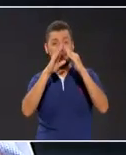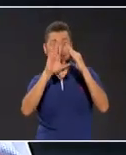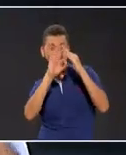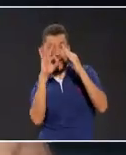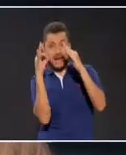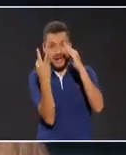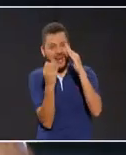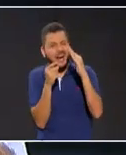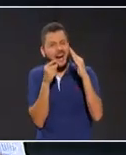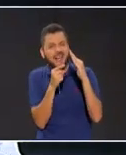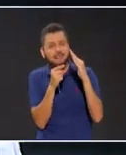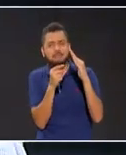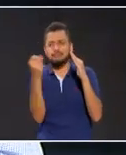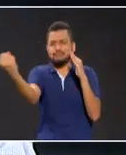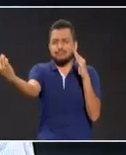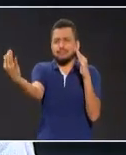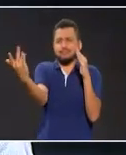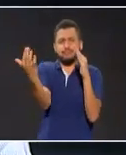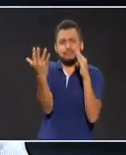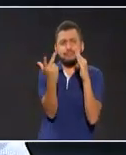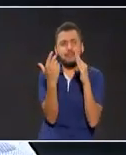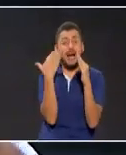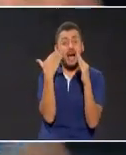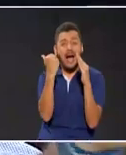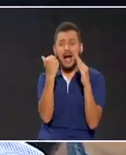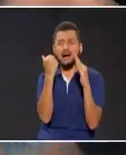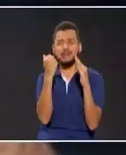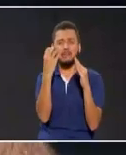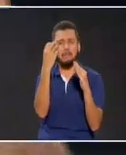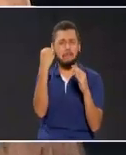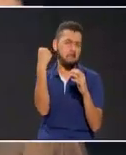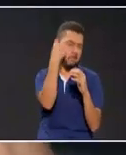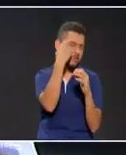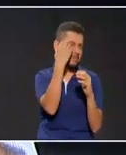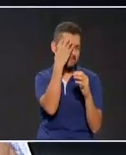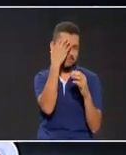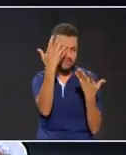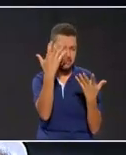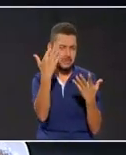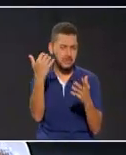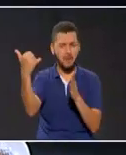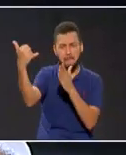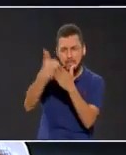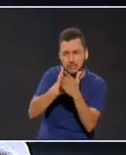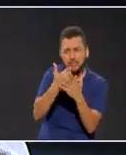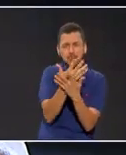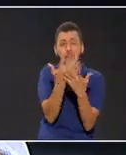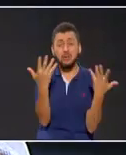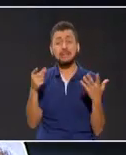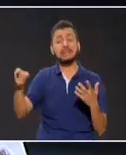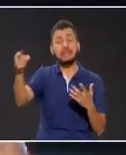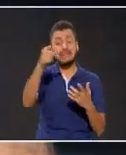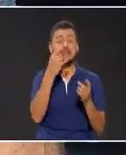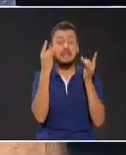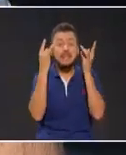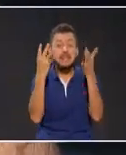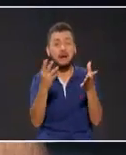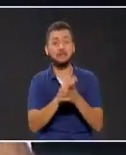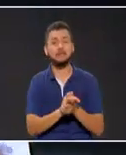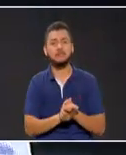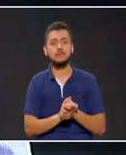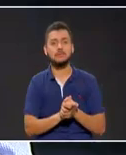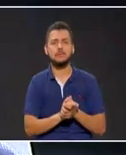año. Ya creamos 4 nuevas comisarías para desatrasar 9.000 procesos que habían de violencia intrafamiliar, pero hay que